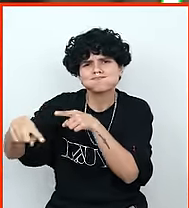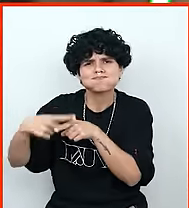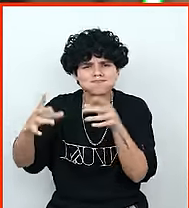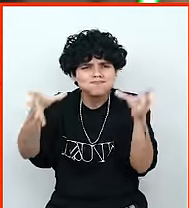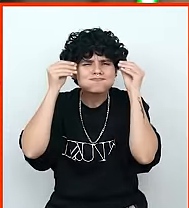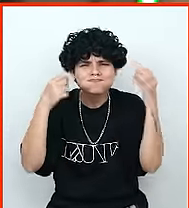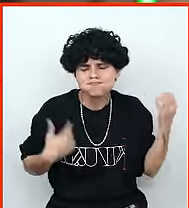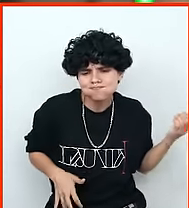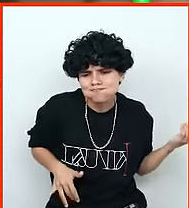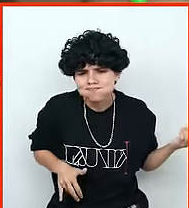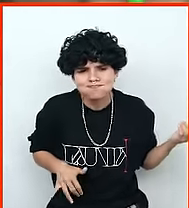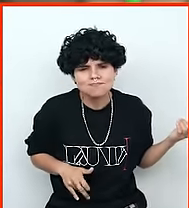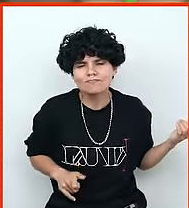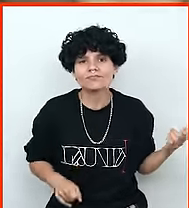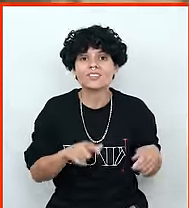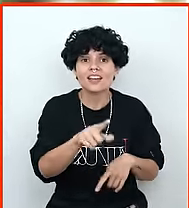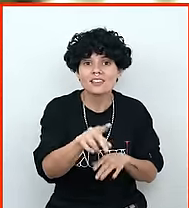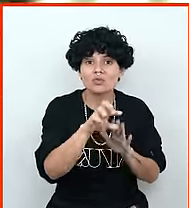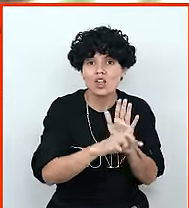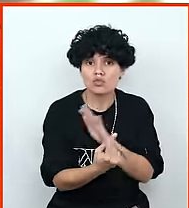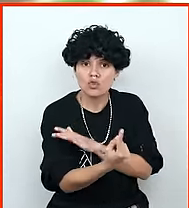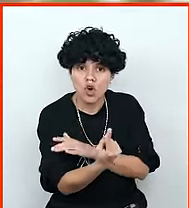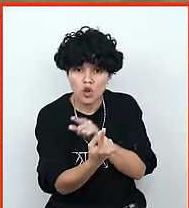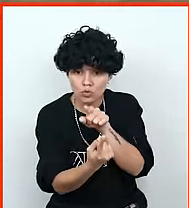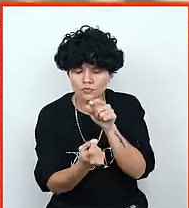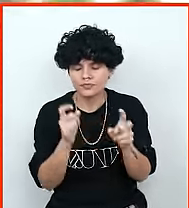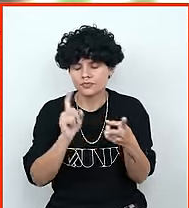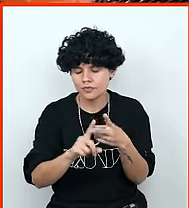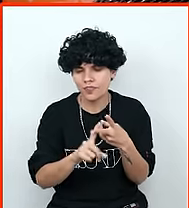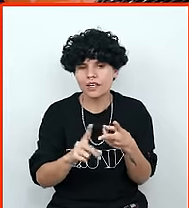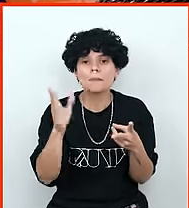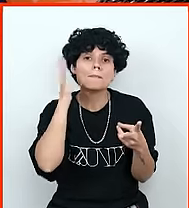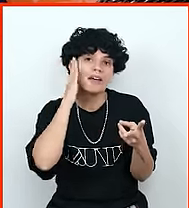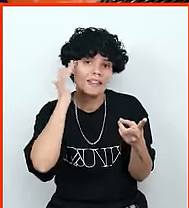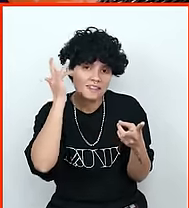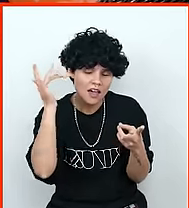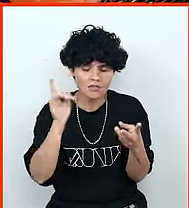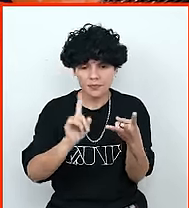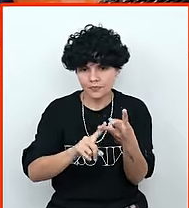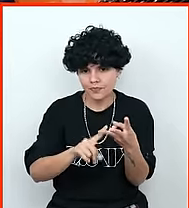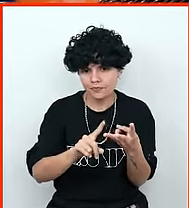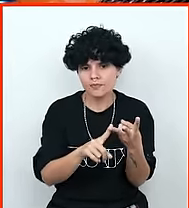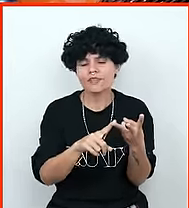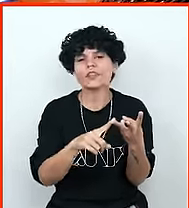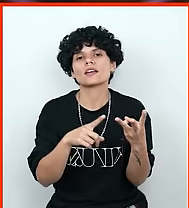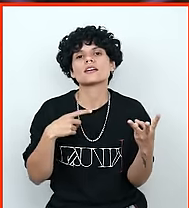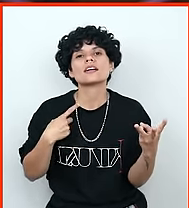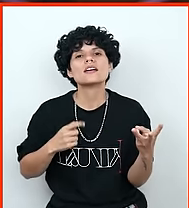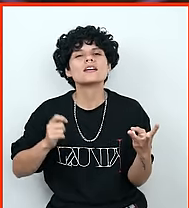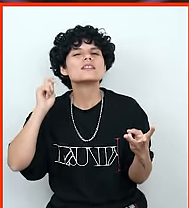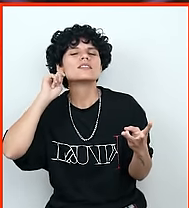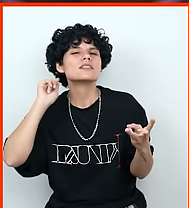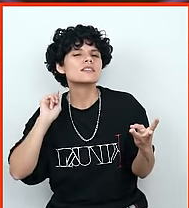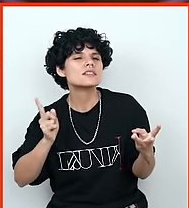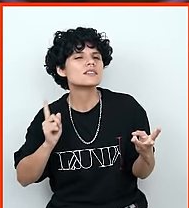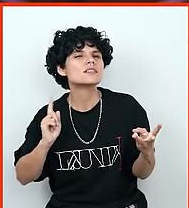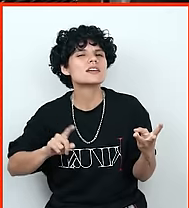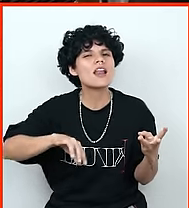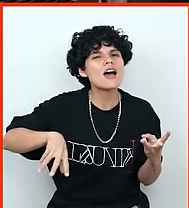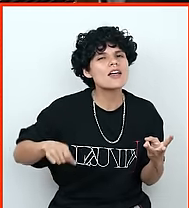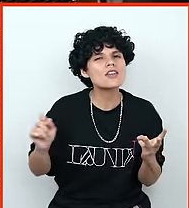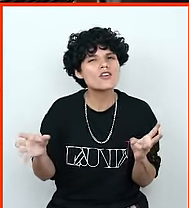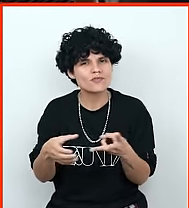vaya a estar trabajando, ¿no es cierto?, en este proyecto solista. Está con Mente Sabia y con... El Ladrón de Sample. El Ladrón de Sample.